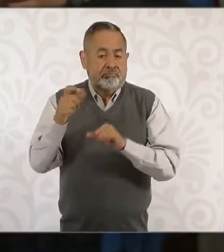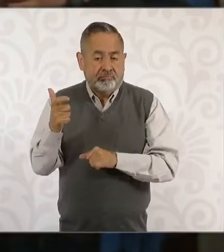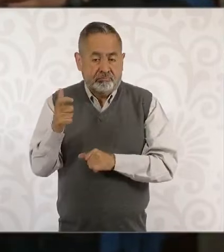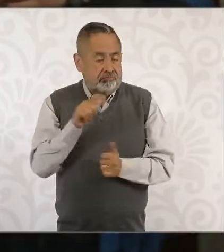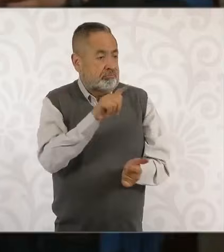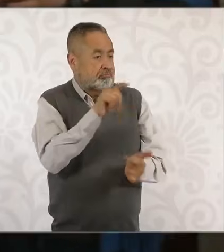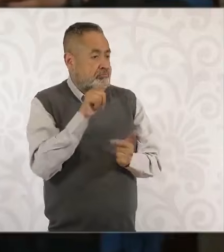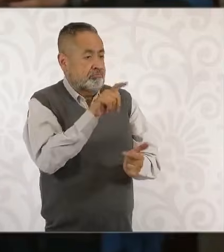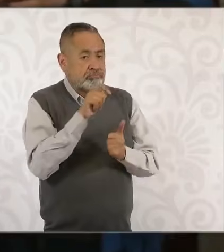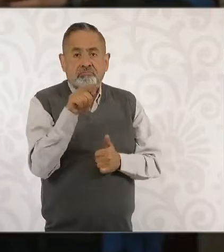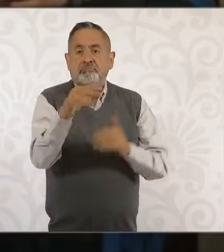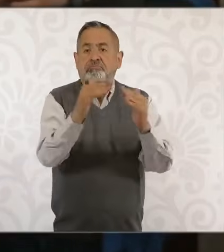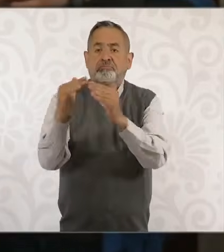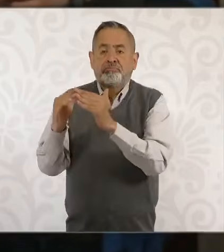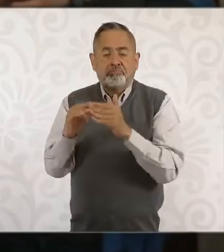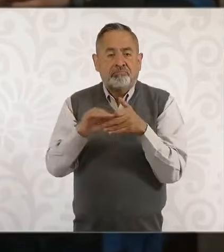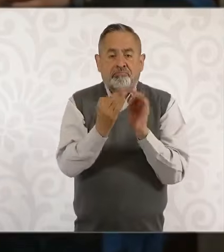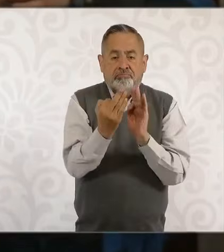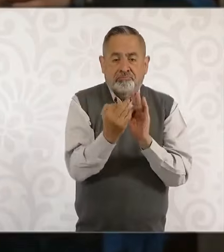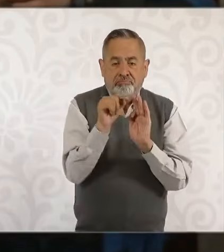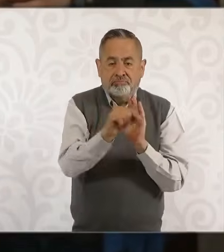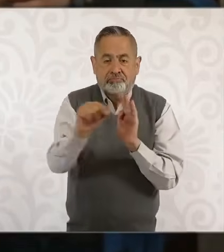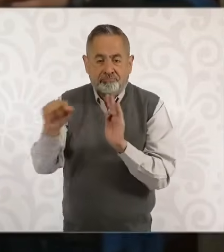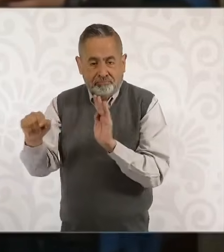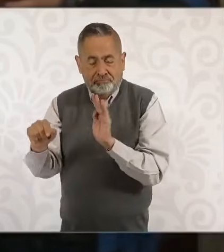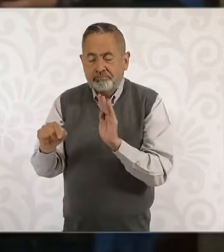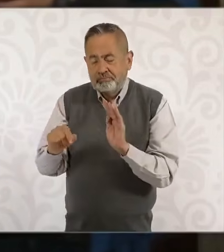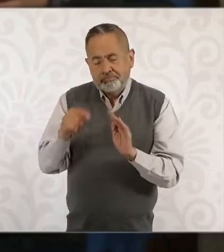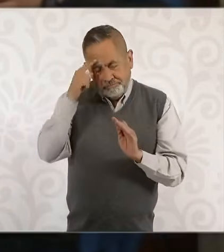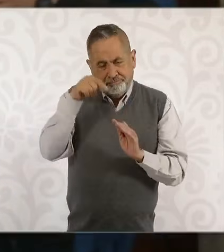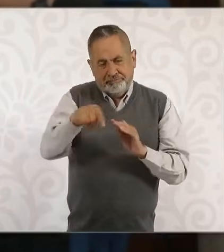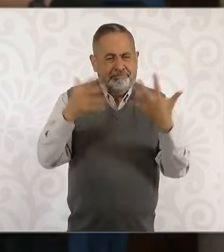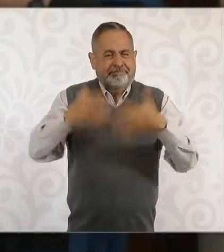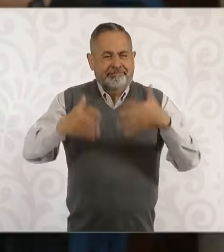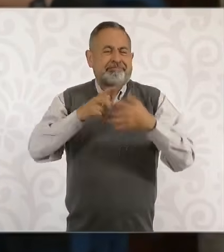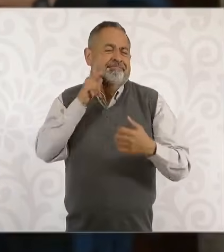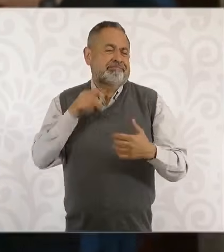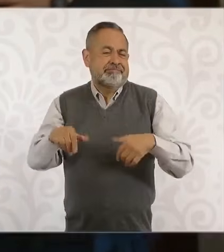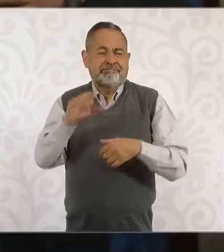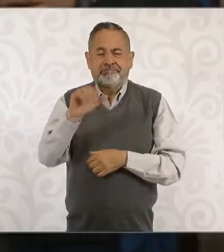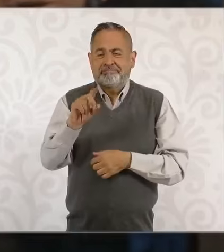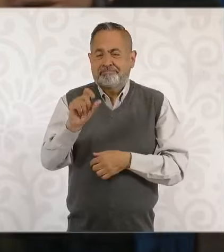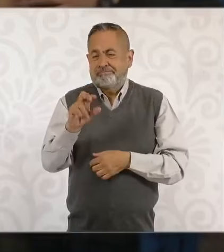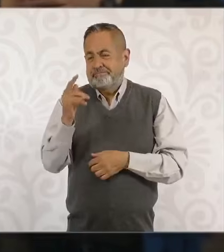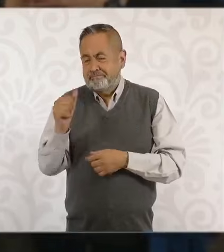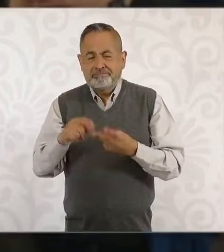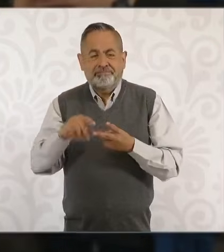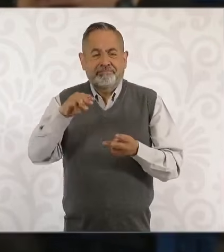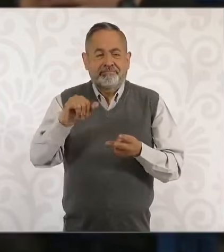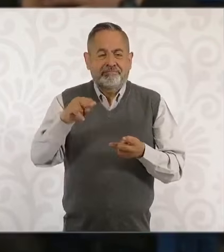por habitar estas casas que están en las inmediaciones de las refinerías de Cadereyta, Madero,